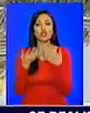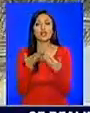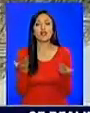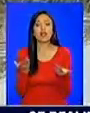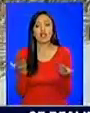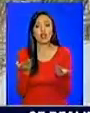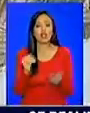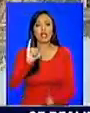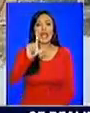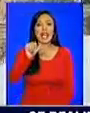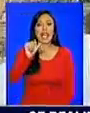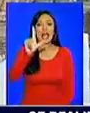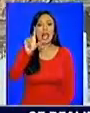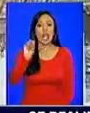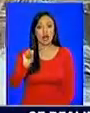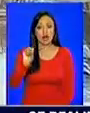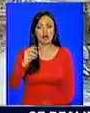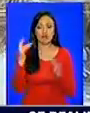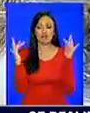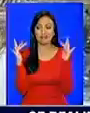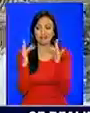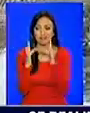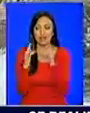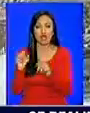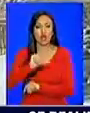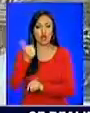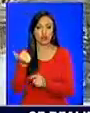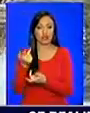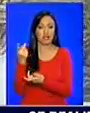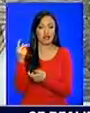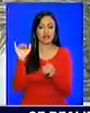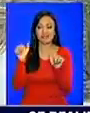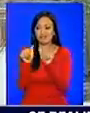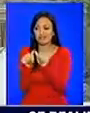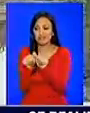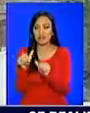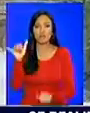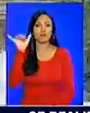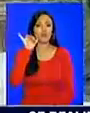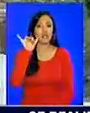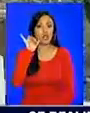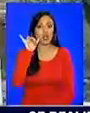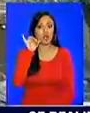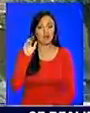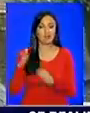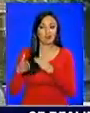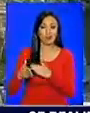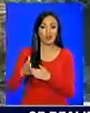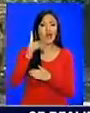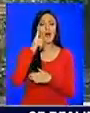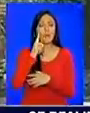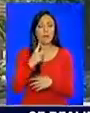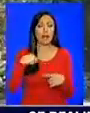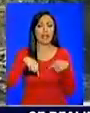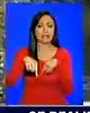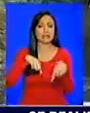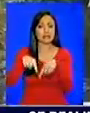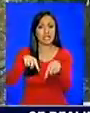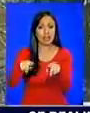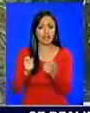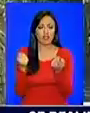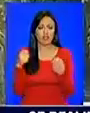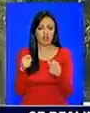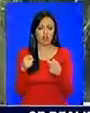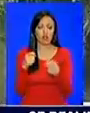a Ilaló, a la vía Avenida Mariana de Jesús, a la Avenida Mariana de Jesús, para evacuar el tráfico tanto de la